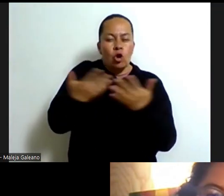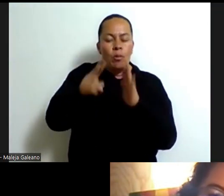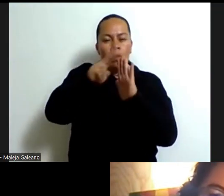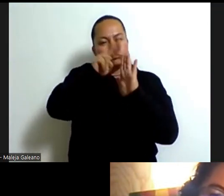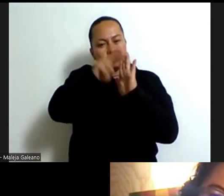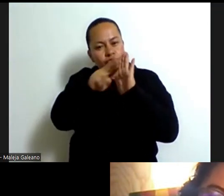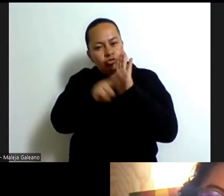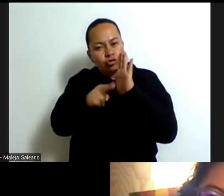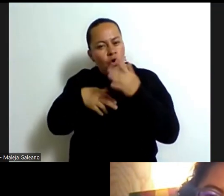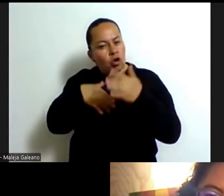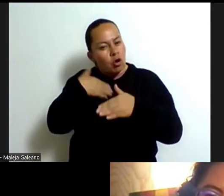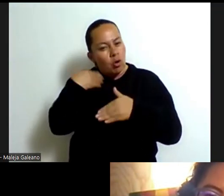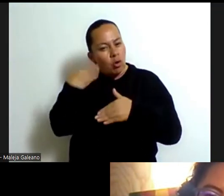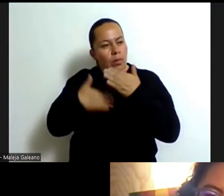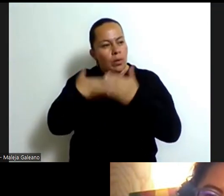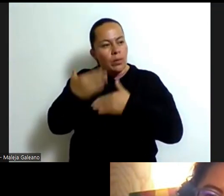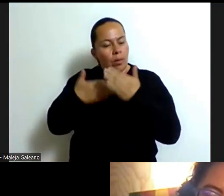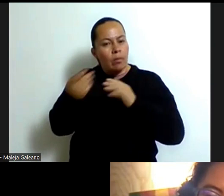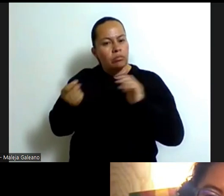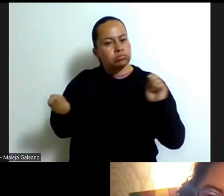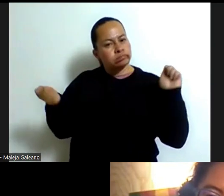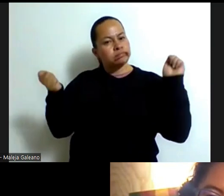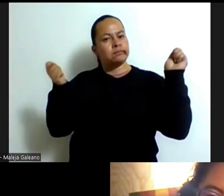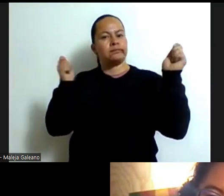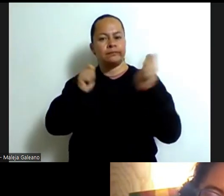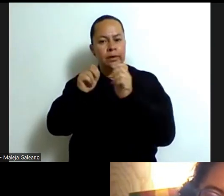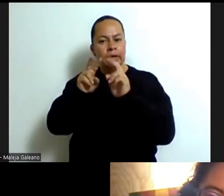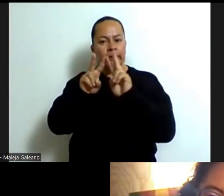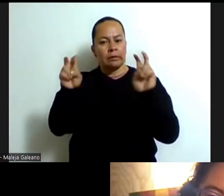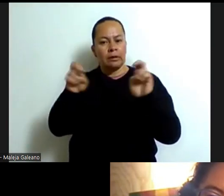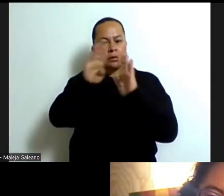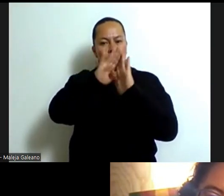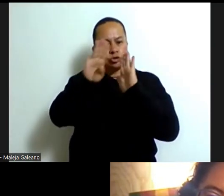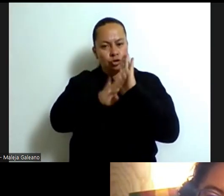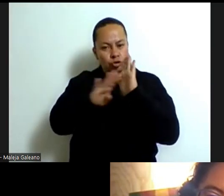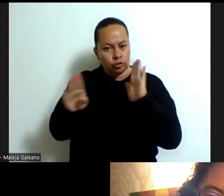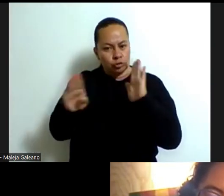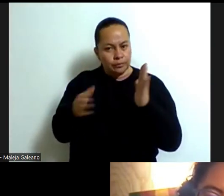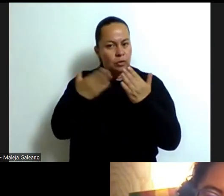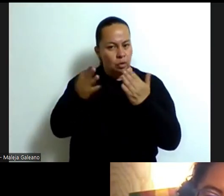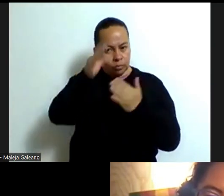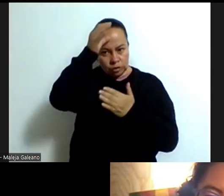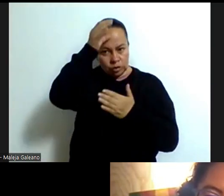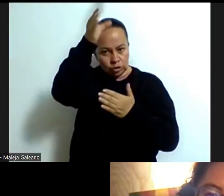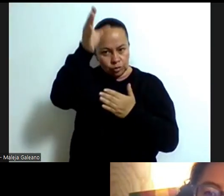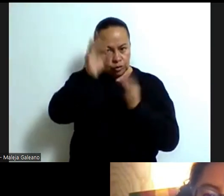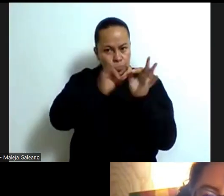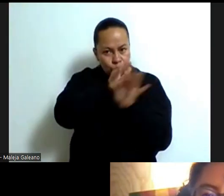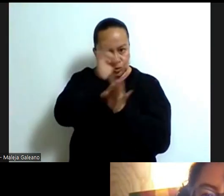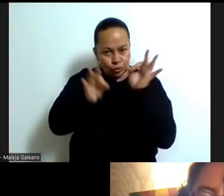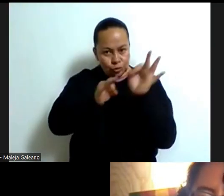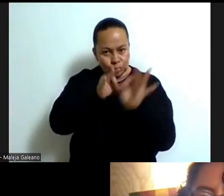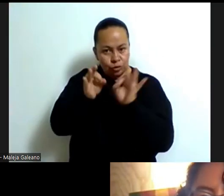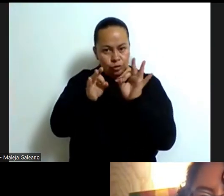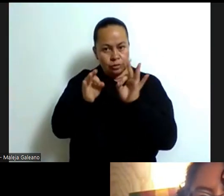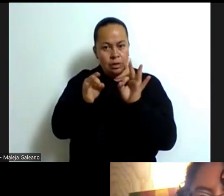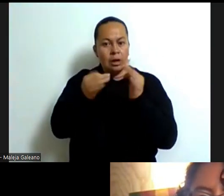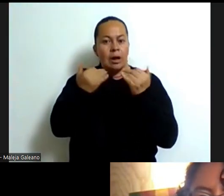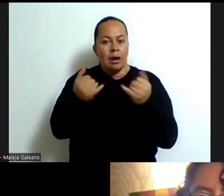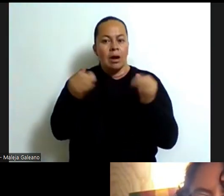cómo ha ido trascendiendo en términos de políticas públicas el concepto de Cuidado con este enfoque en